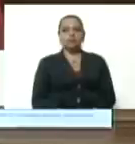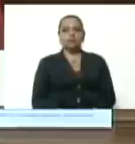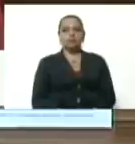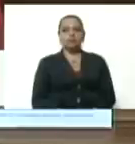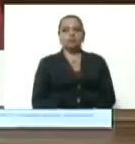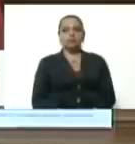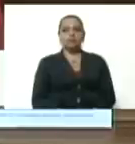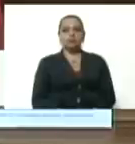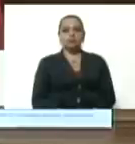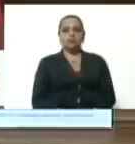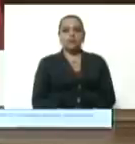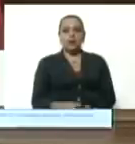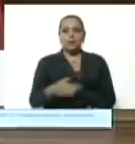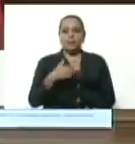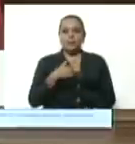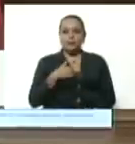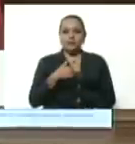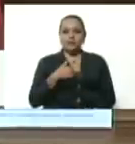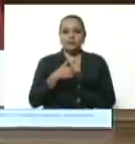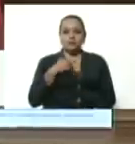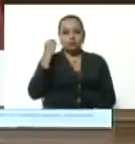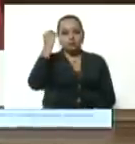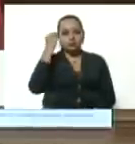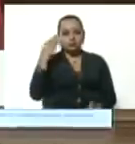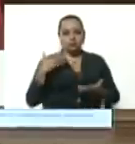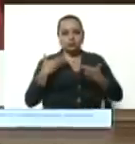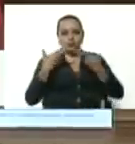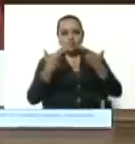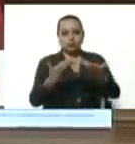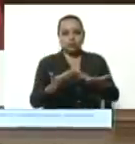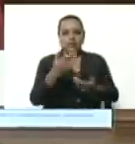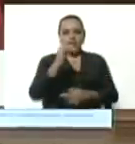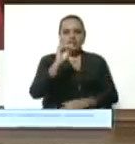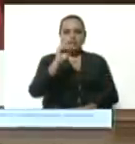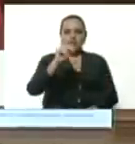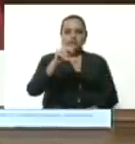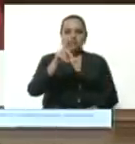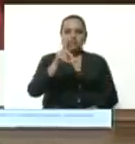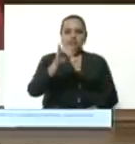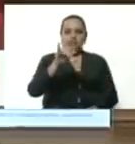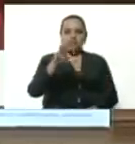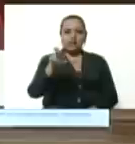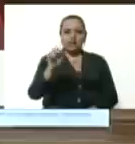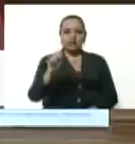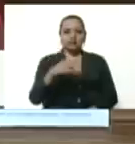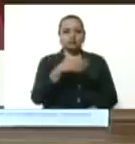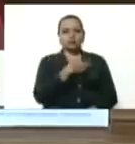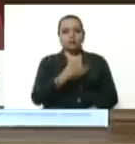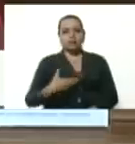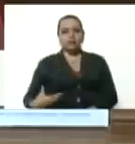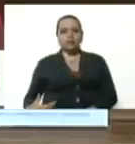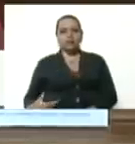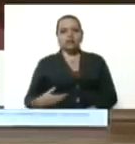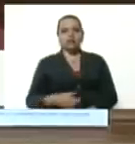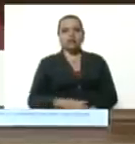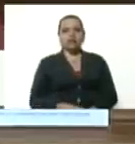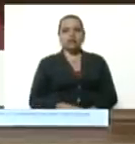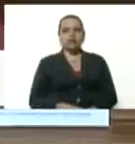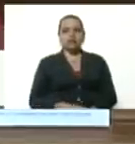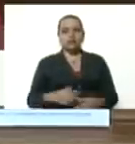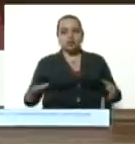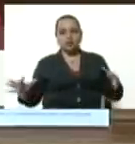mi estima y consideración. Atentamente, Indira Alfonso Izaguirre, presidenta.